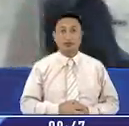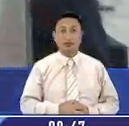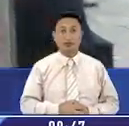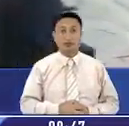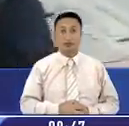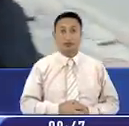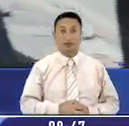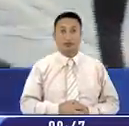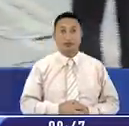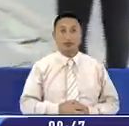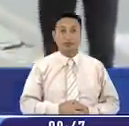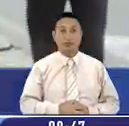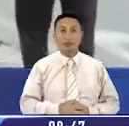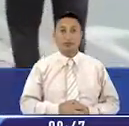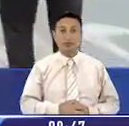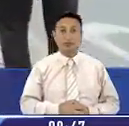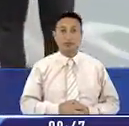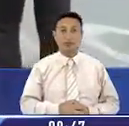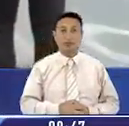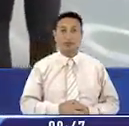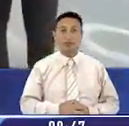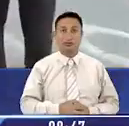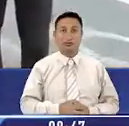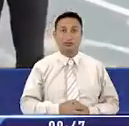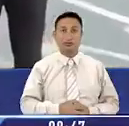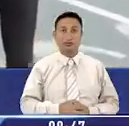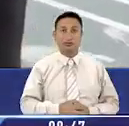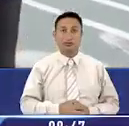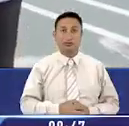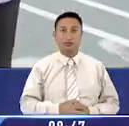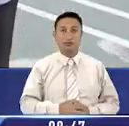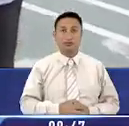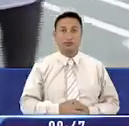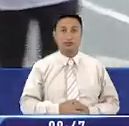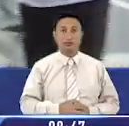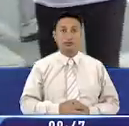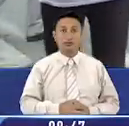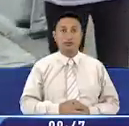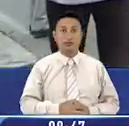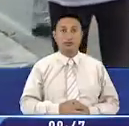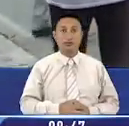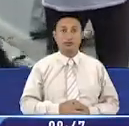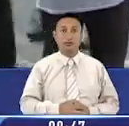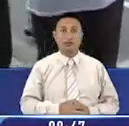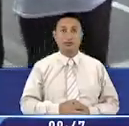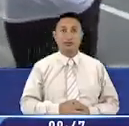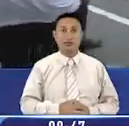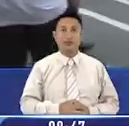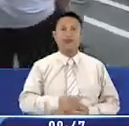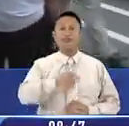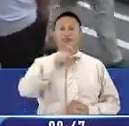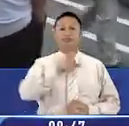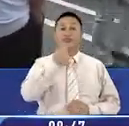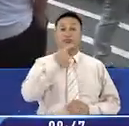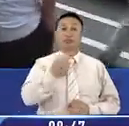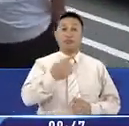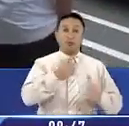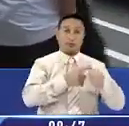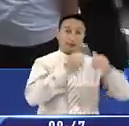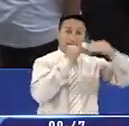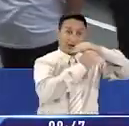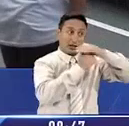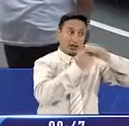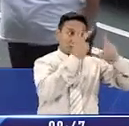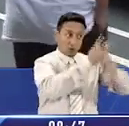Llegamos a coger el bus, ahora sí estamos en la parada. De tal manera que la ciudadanía pide que además del metro de Quito, también se sancione a